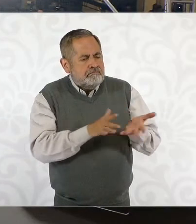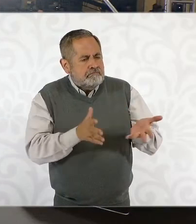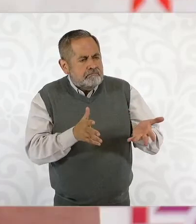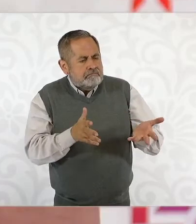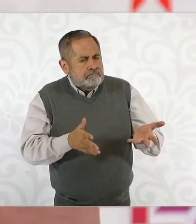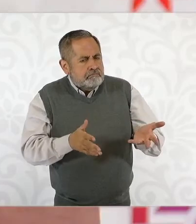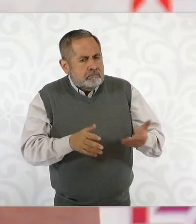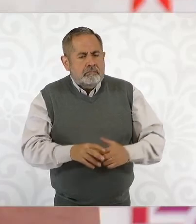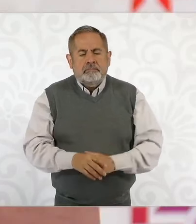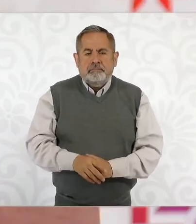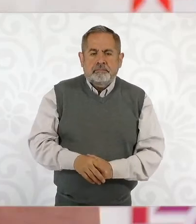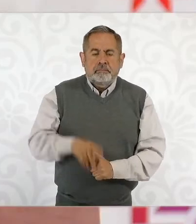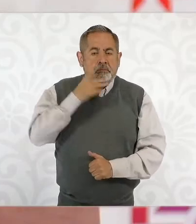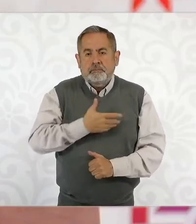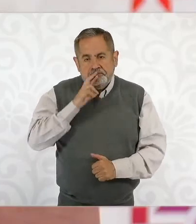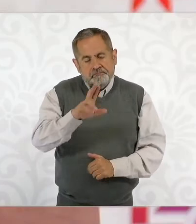Hay que revisarlo,